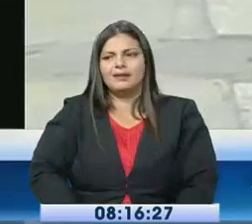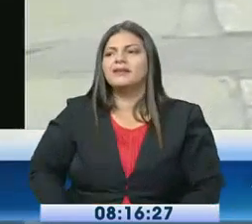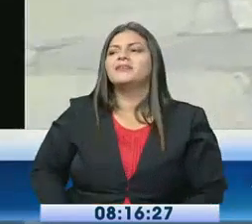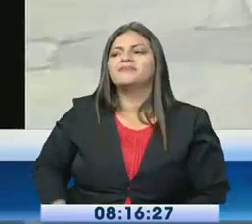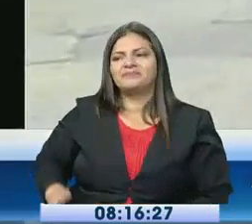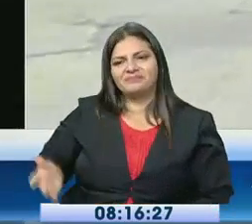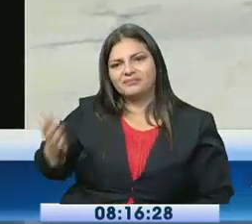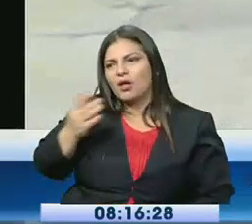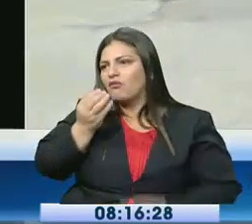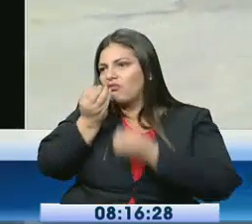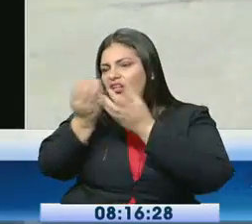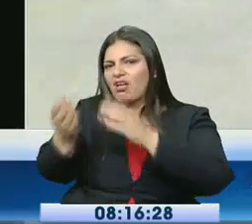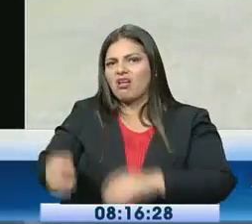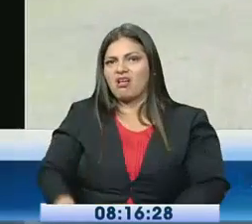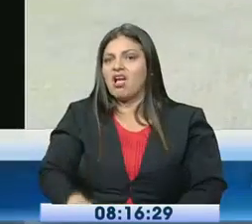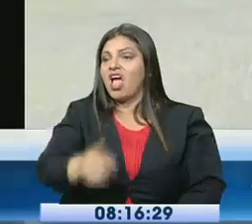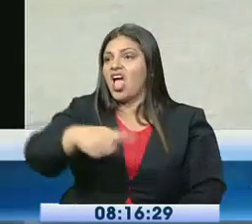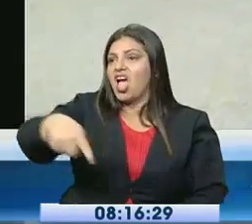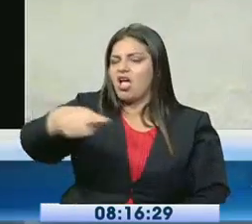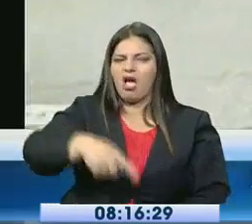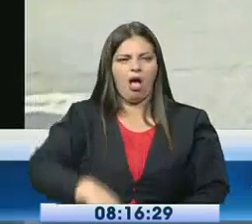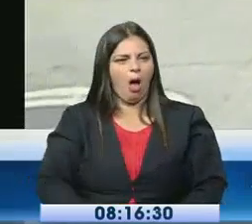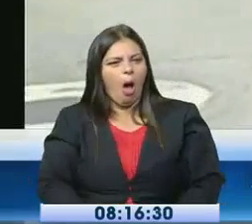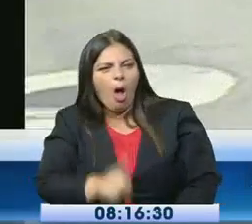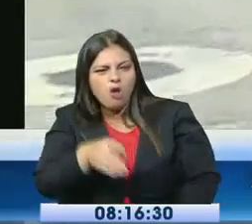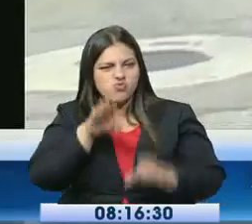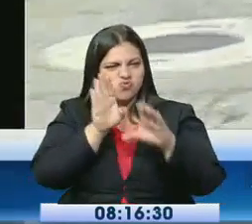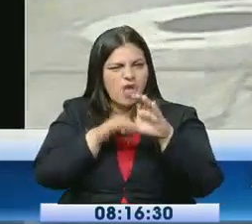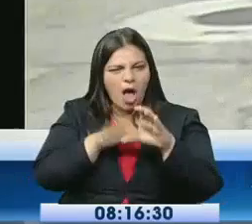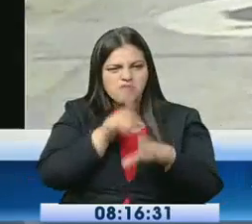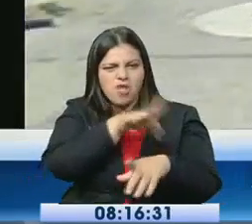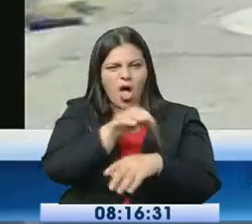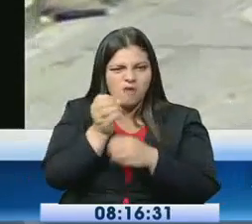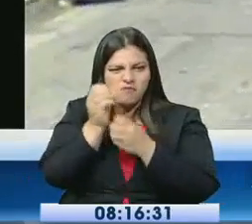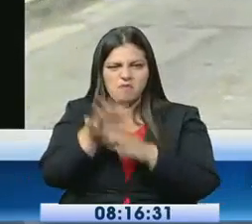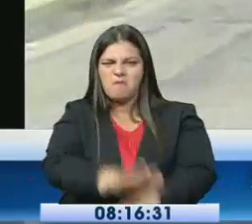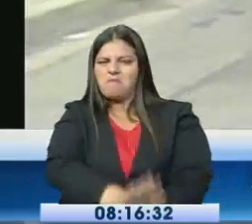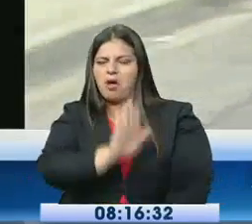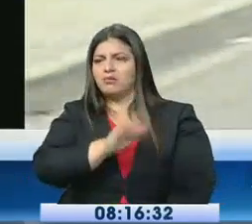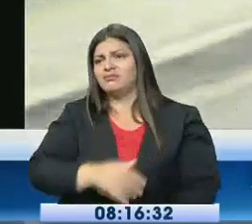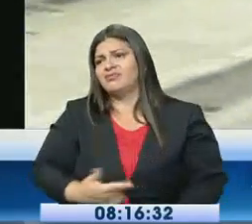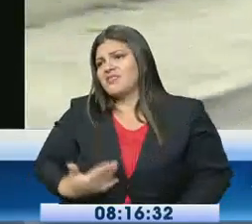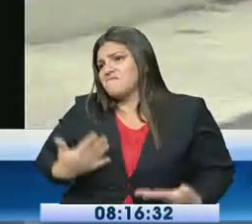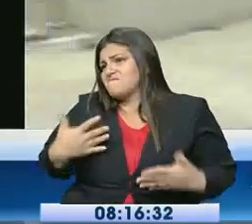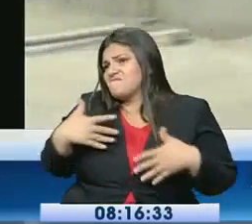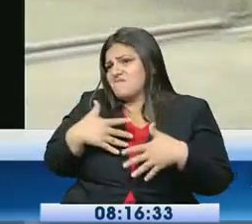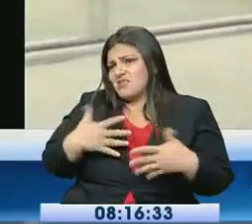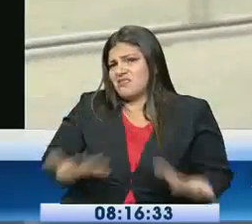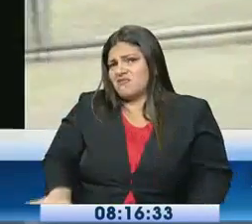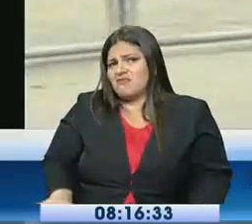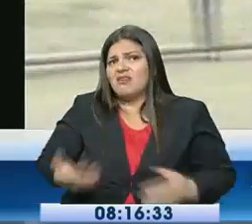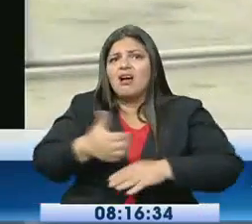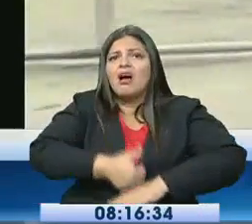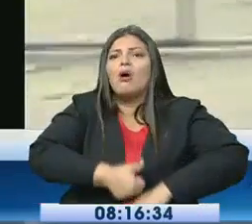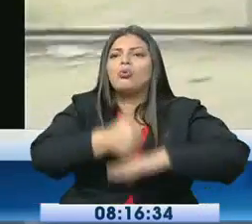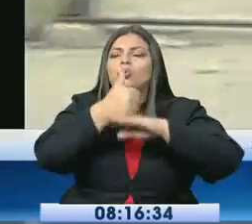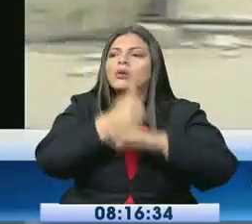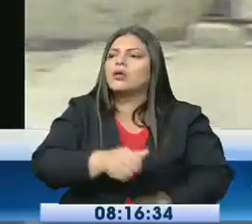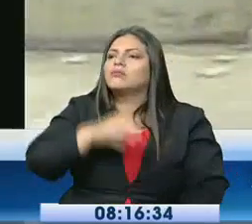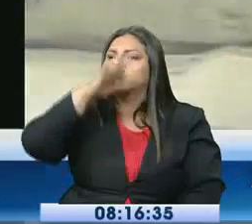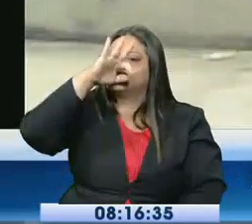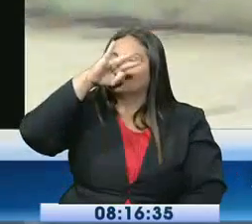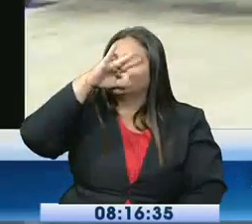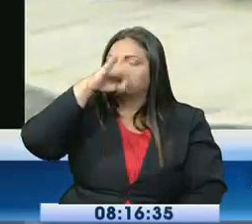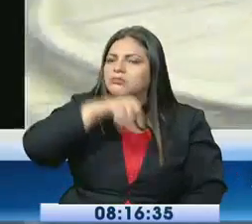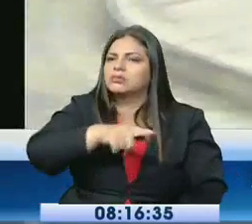batidas, ¿ah? Para que el que no está regularizado, verdaderamente le pongan orden. Al menos ustedes estarían dispuestos a ayudar con información. Es que es